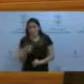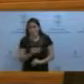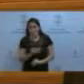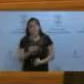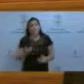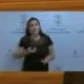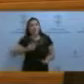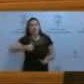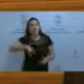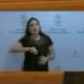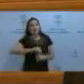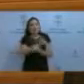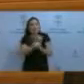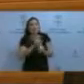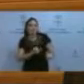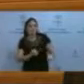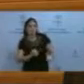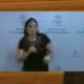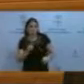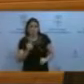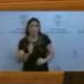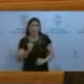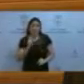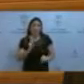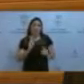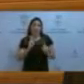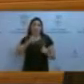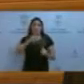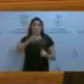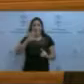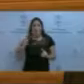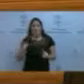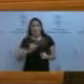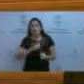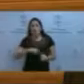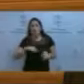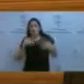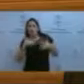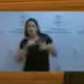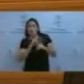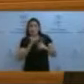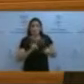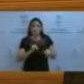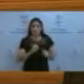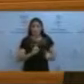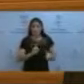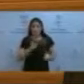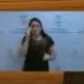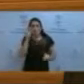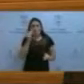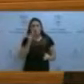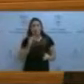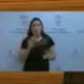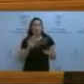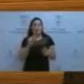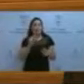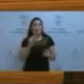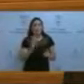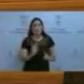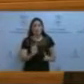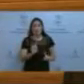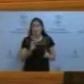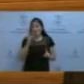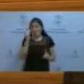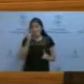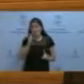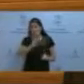nosotros no estamos felices con la sentencia del caso Marea, nosotros no estamos contentos ni queremos que sea una buena noticia. Creo que es una muy mala